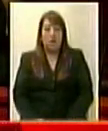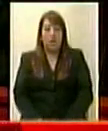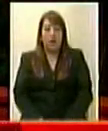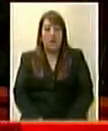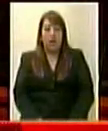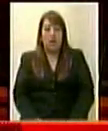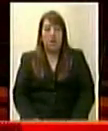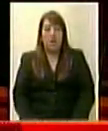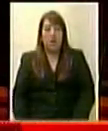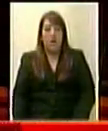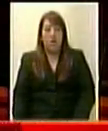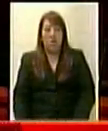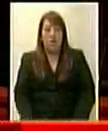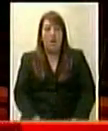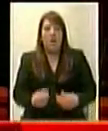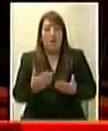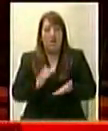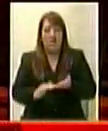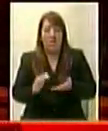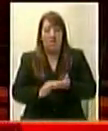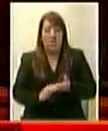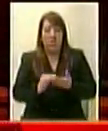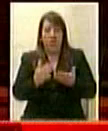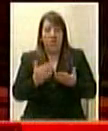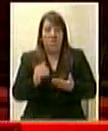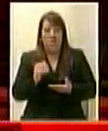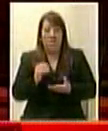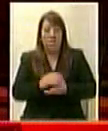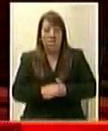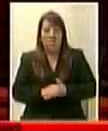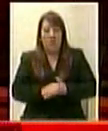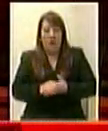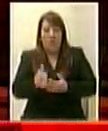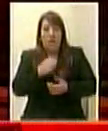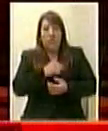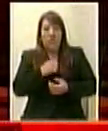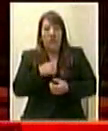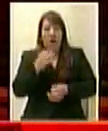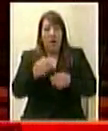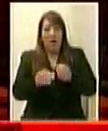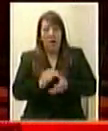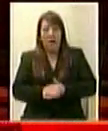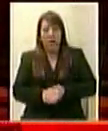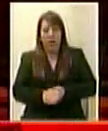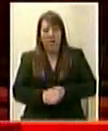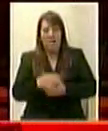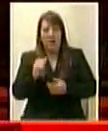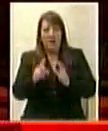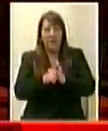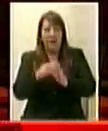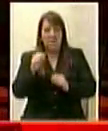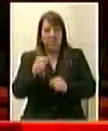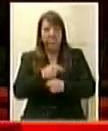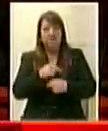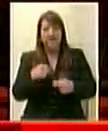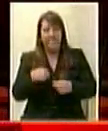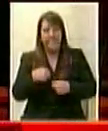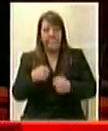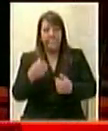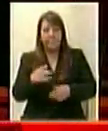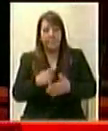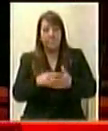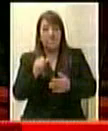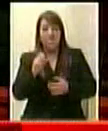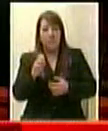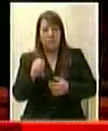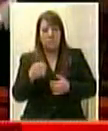108ª. Autorícese, ahí estoy pidiendo la modificatoria, al Ministerio de Justicia y Derechos Humanos, ya que el